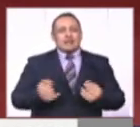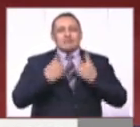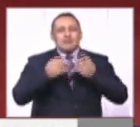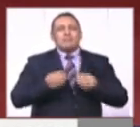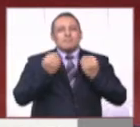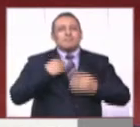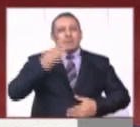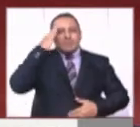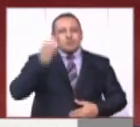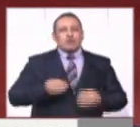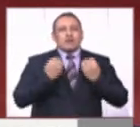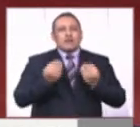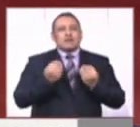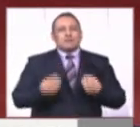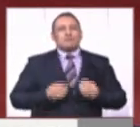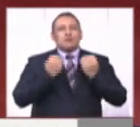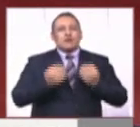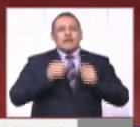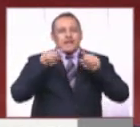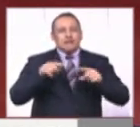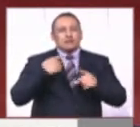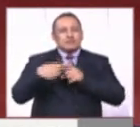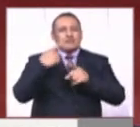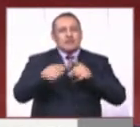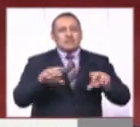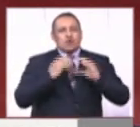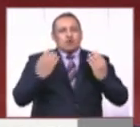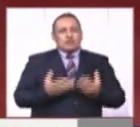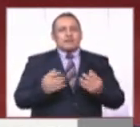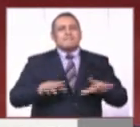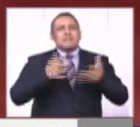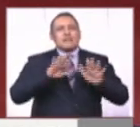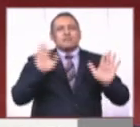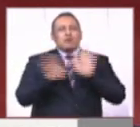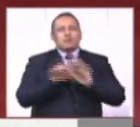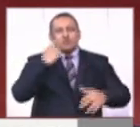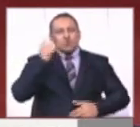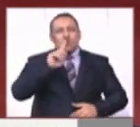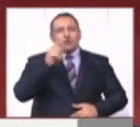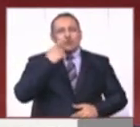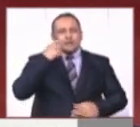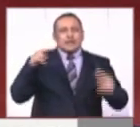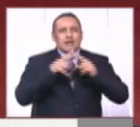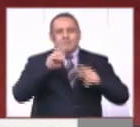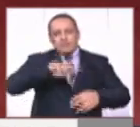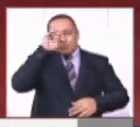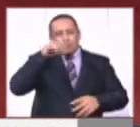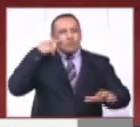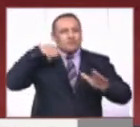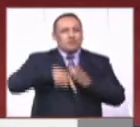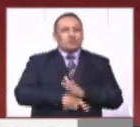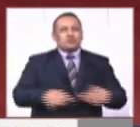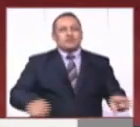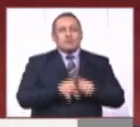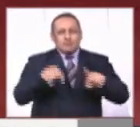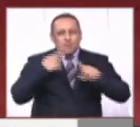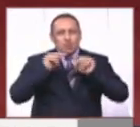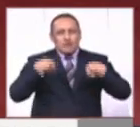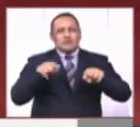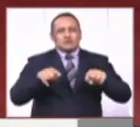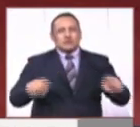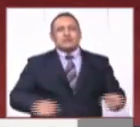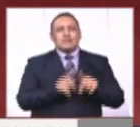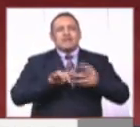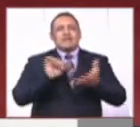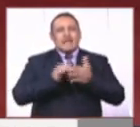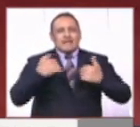saben qué Porque esos congresistas parece que no conocen el Perú El Perú profundo por supuesto